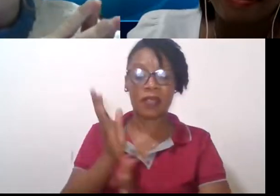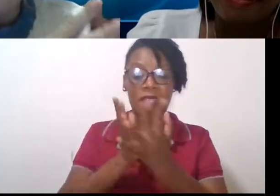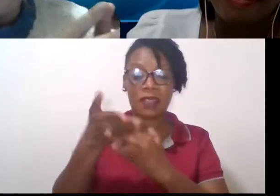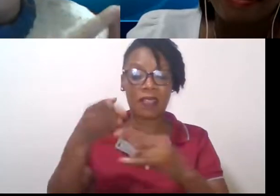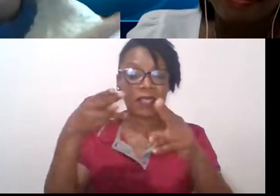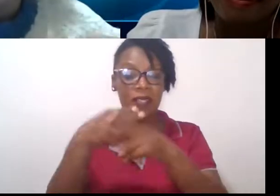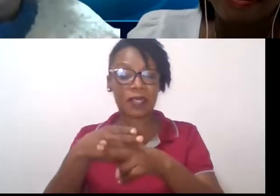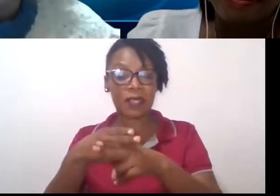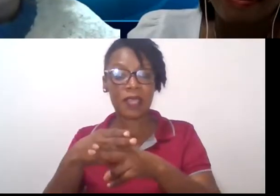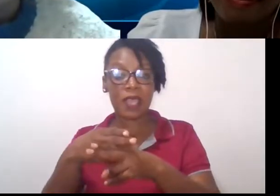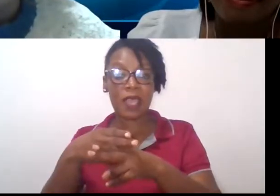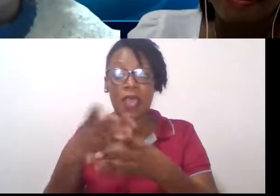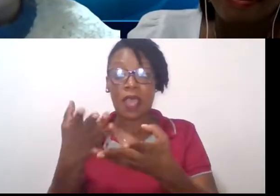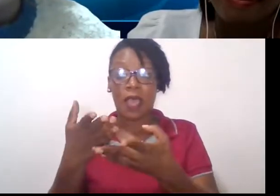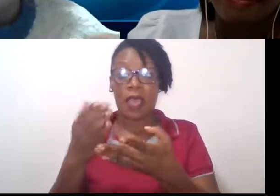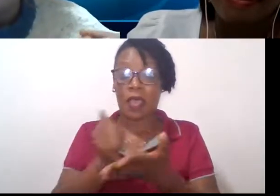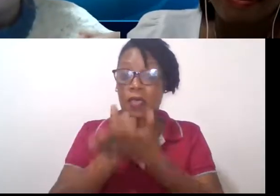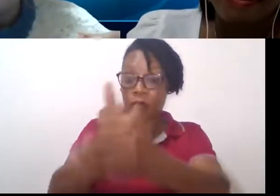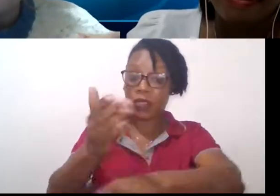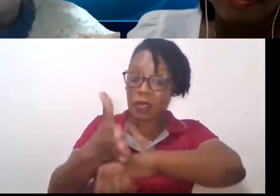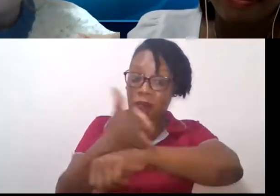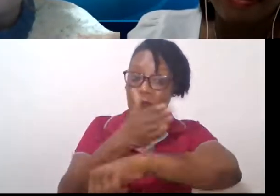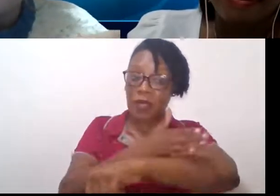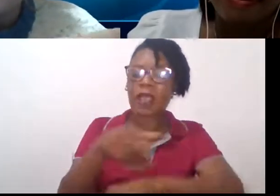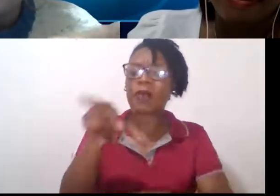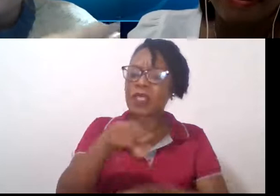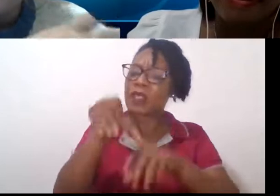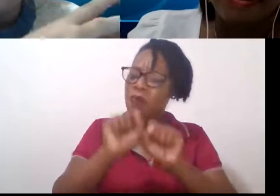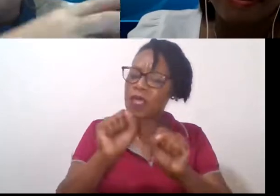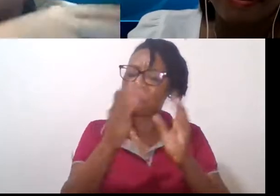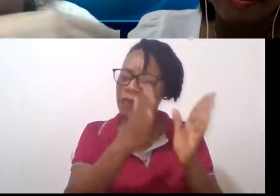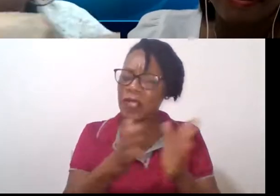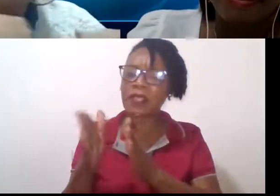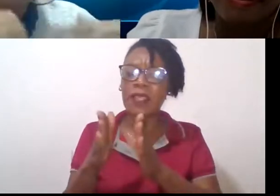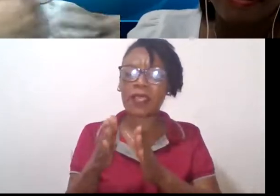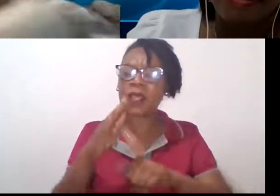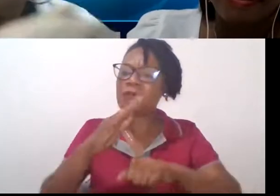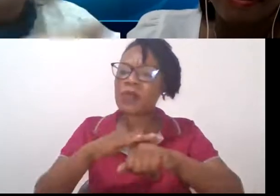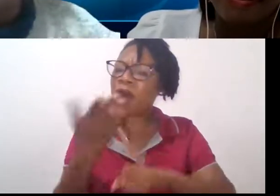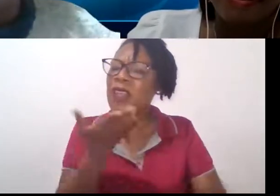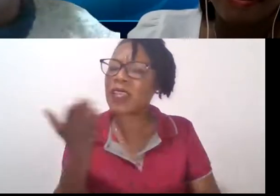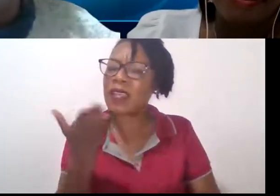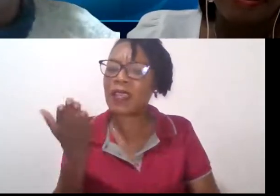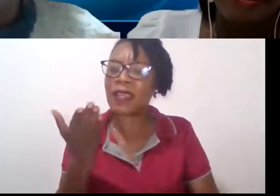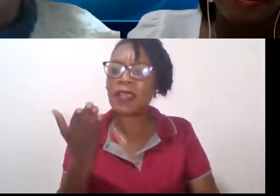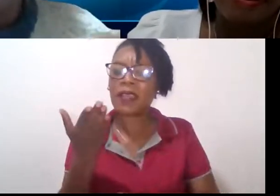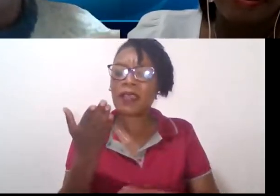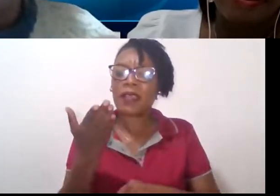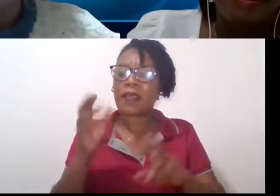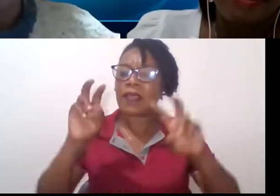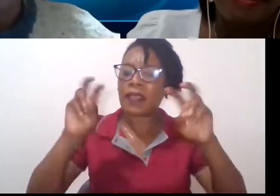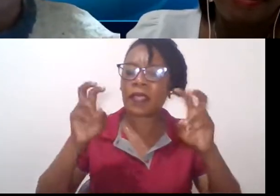Ayúdenos a mejorar, ¿verdad? Y que ustedes también puedan plantear sobre qué abordajes, ¿verdad?